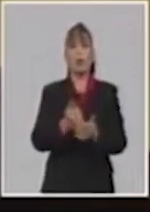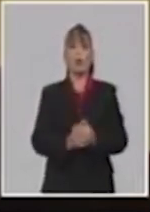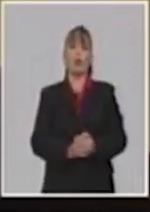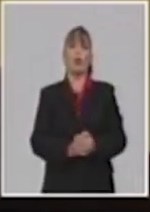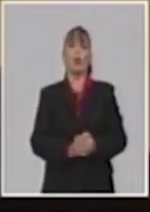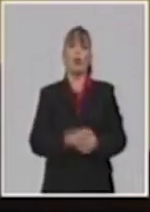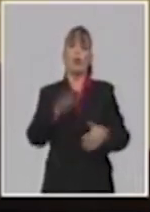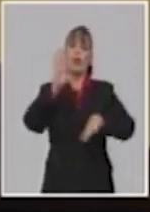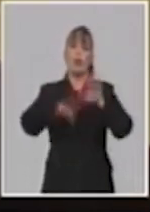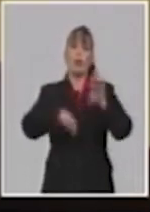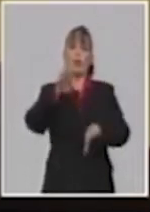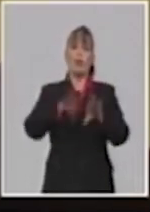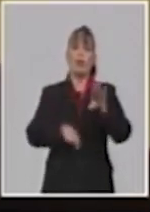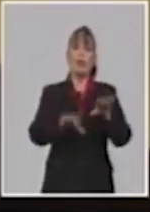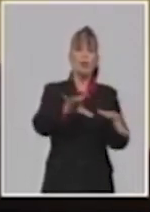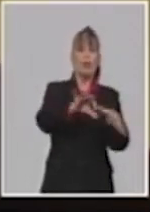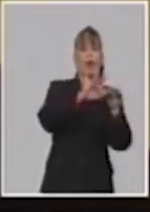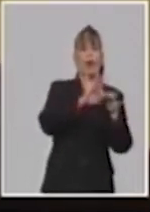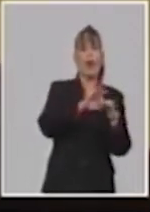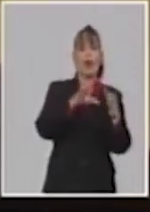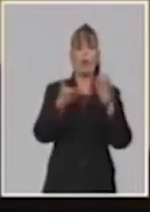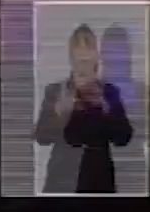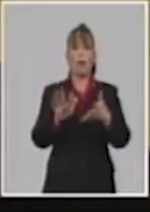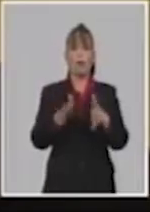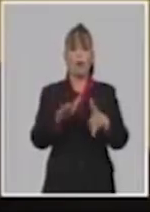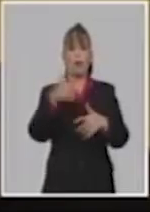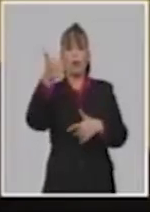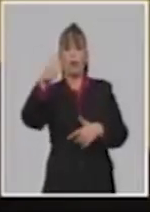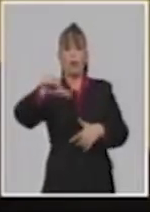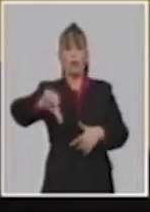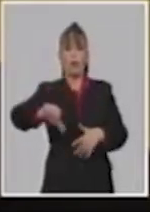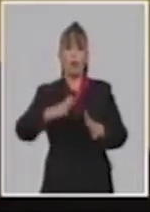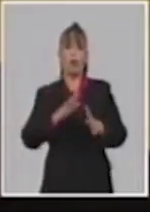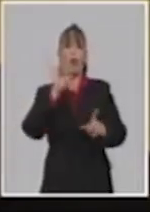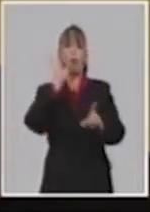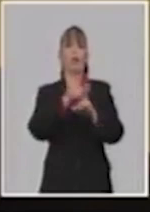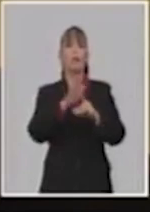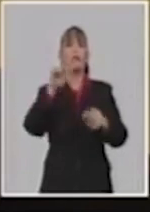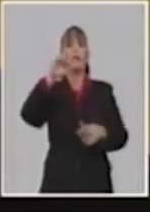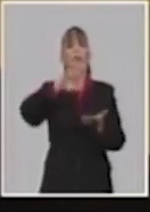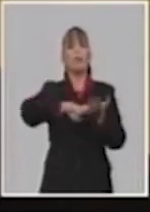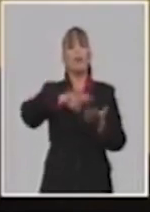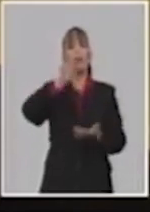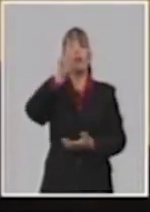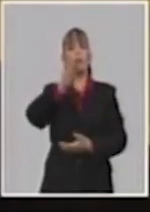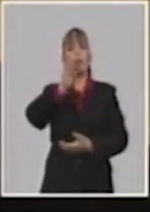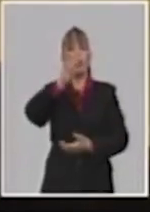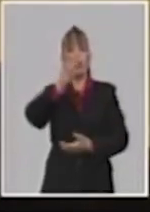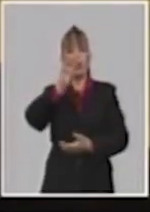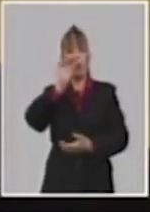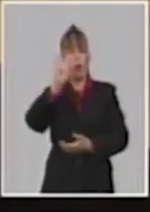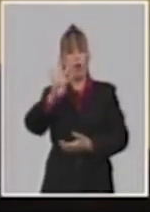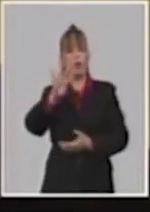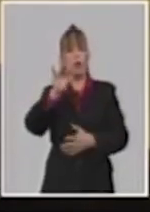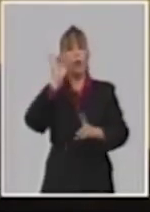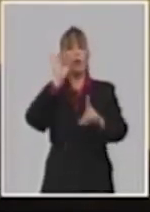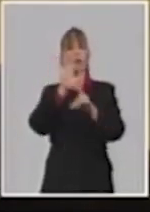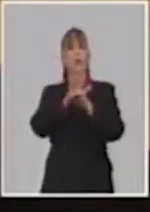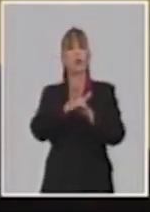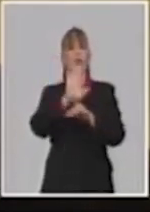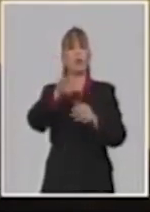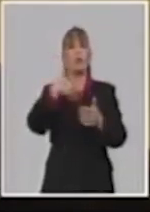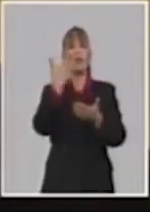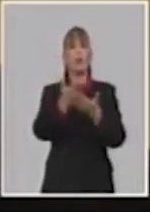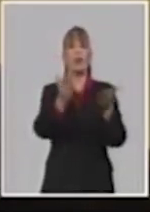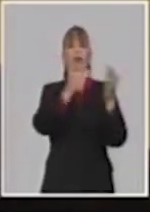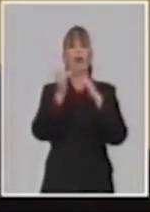imaginológica de cada enfermo. Y ya el martes 24 se organizó la puesta en marcha del hospital de campaña con la presencia de las